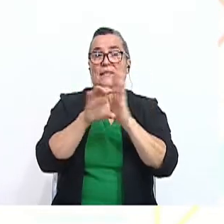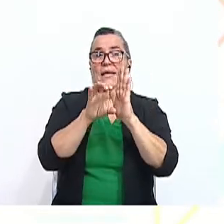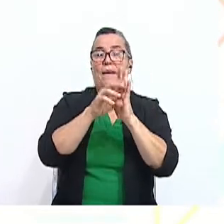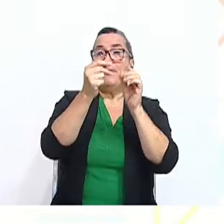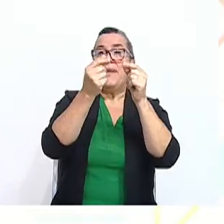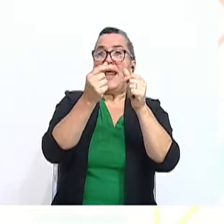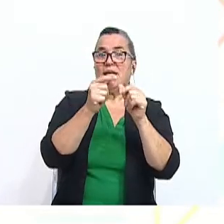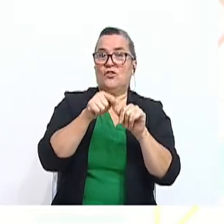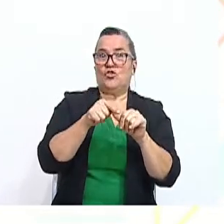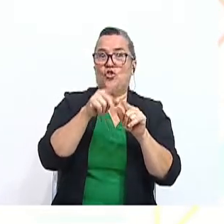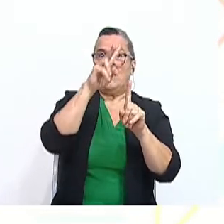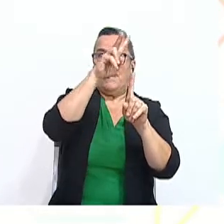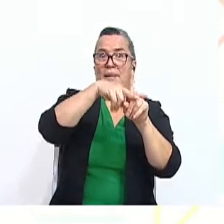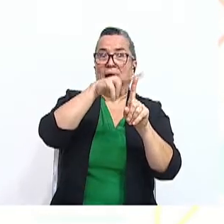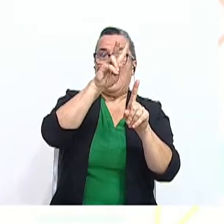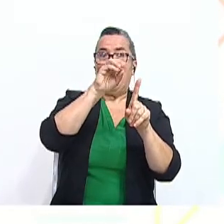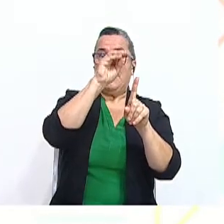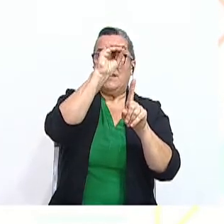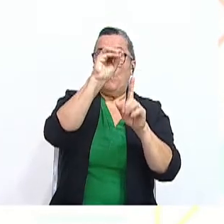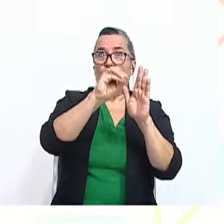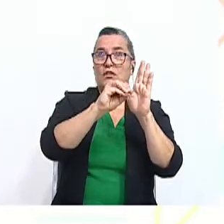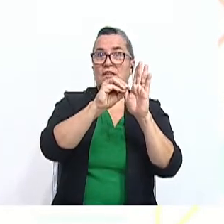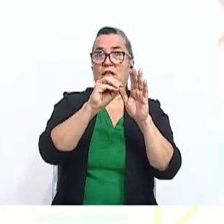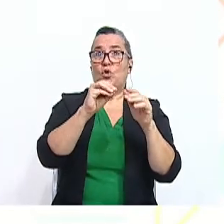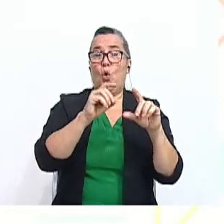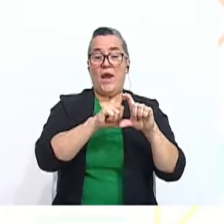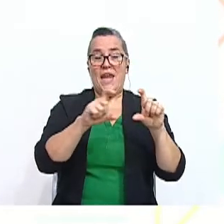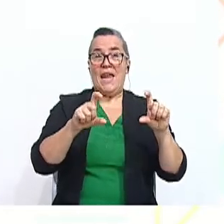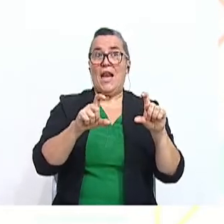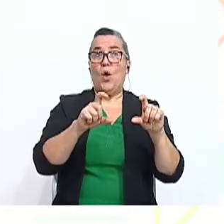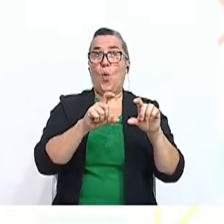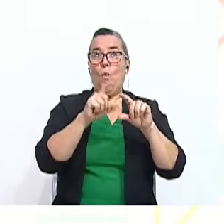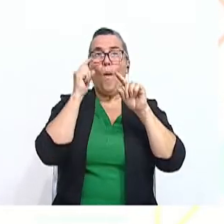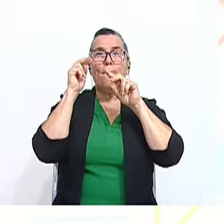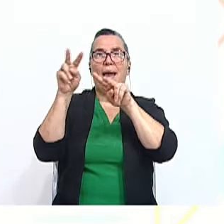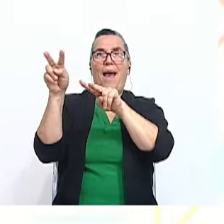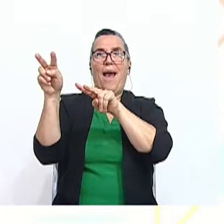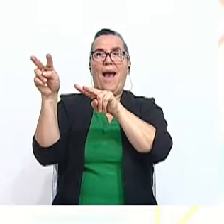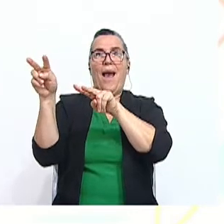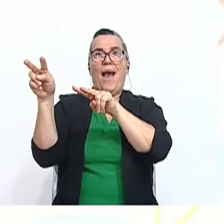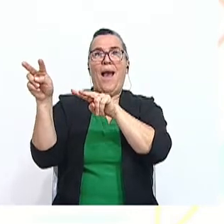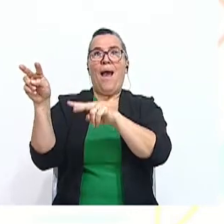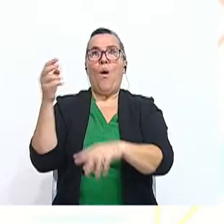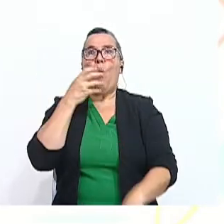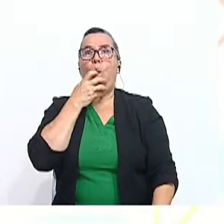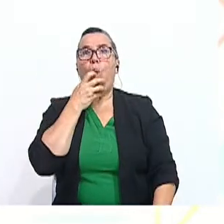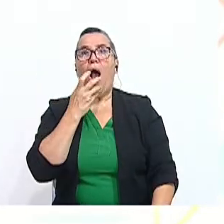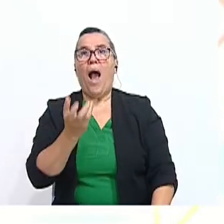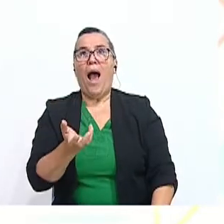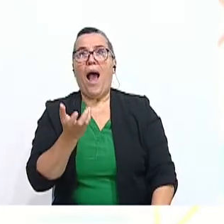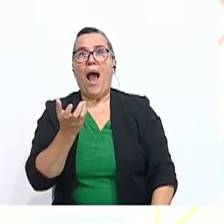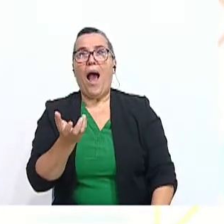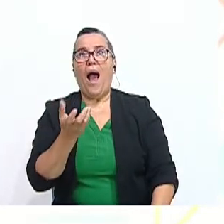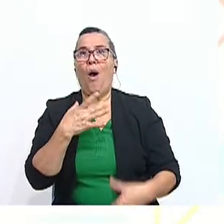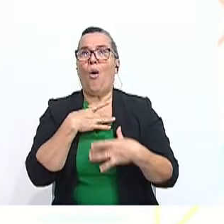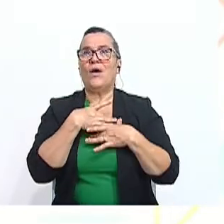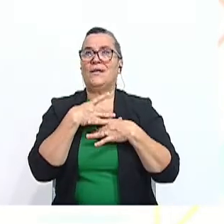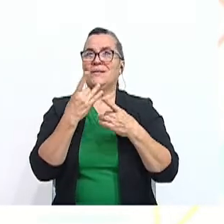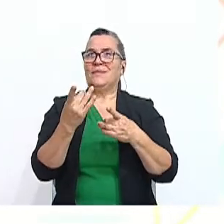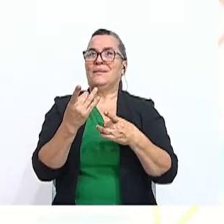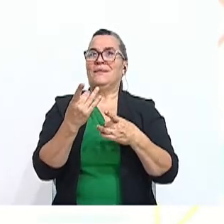de descuento y luego el cupón, observamos lo siguiente. ¡Wow! Vean qué